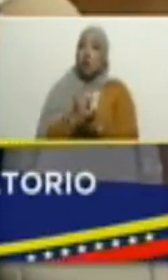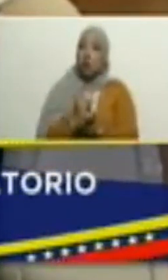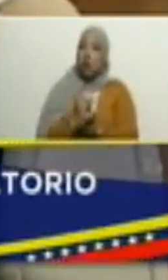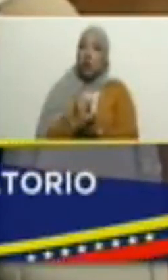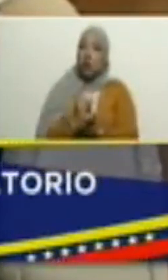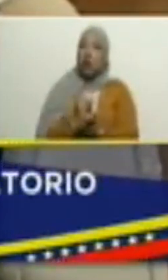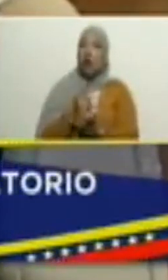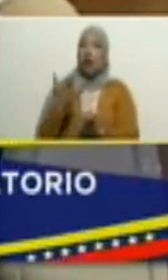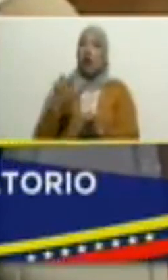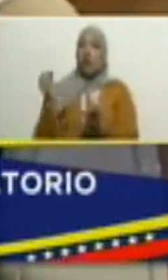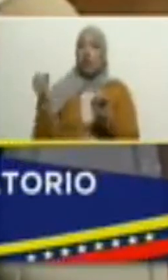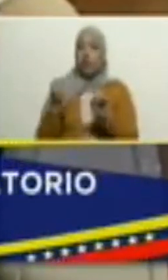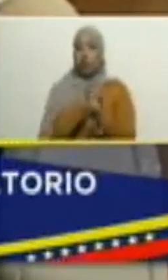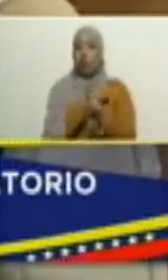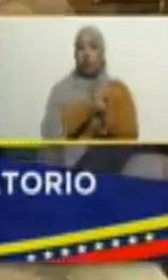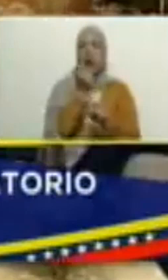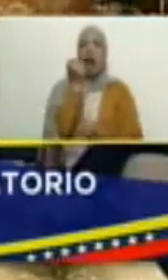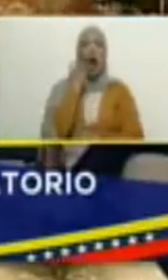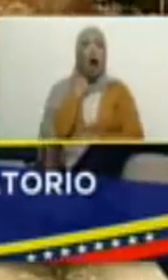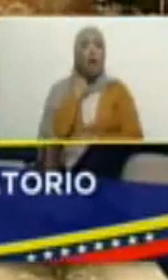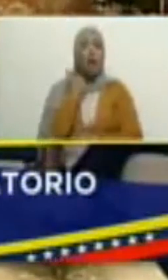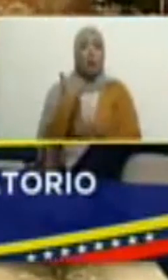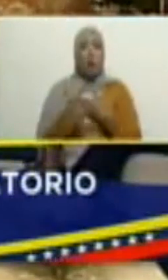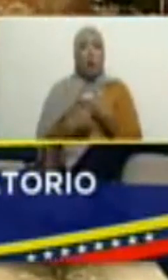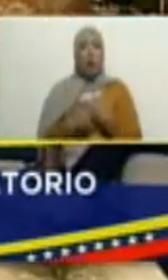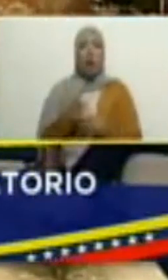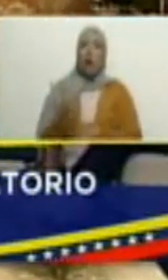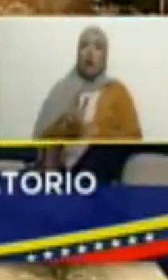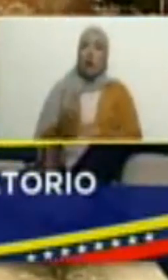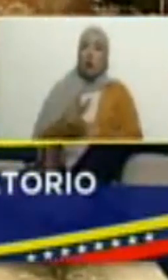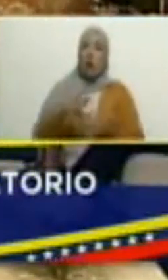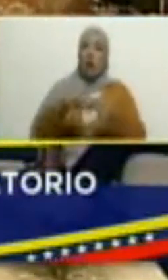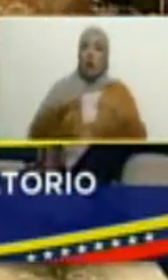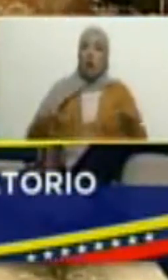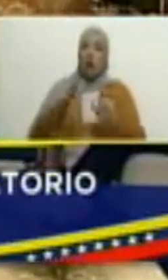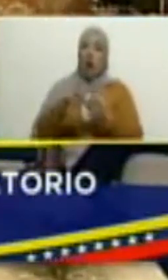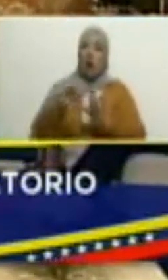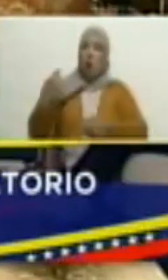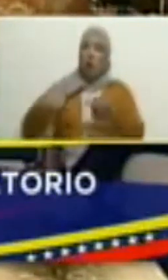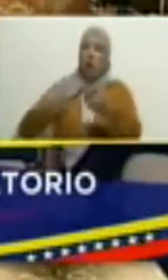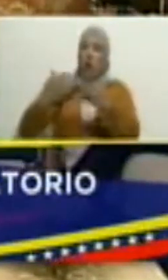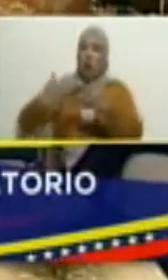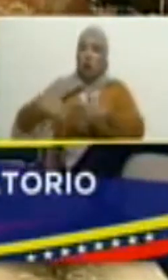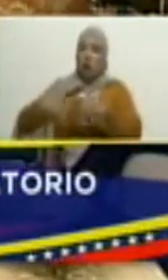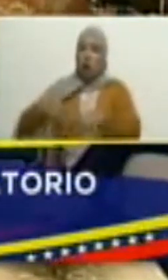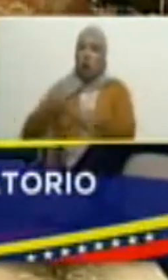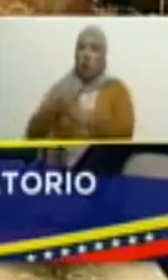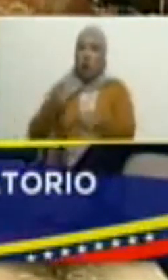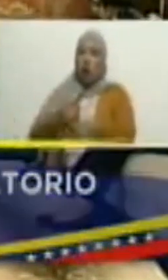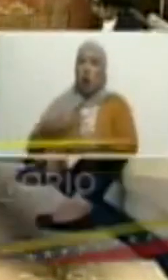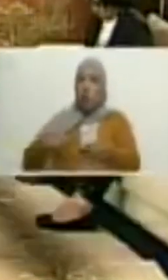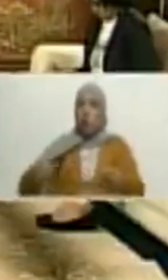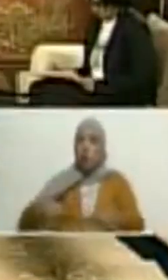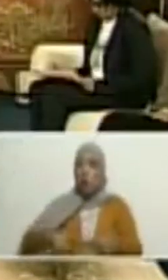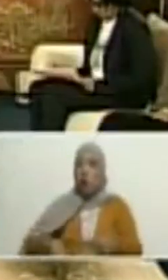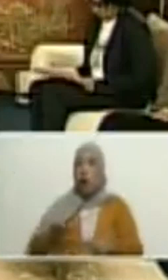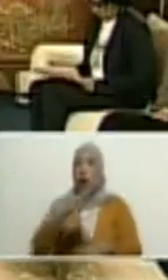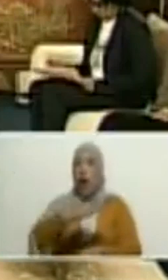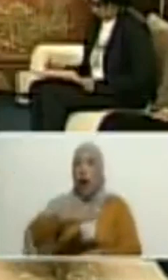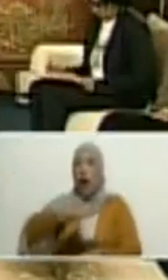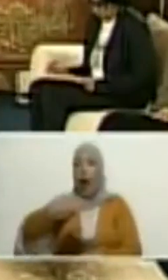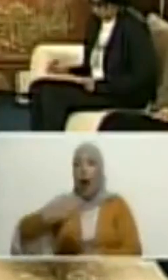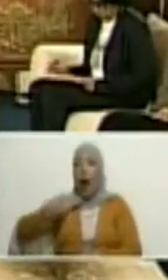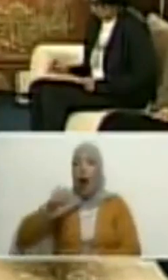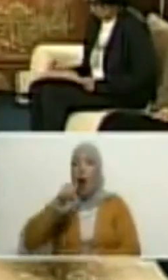medidas abusivas, groseras, ilegales de intentar subastar campos petroleros en aguas que aún no